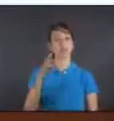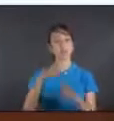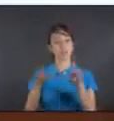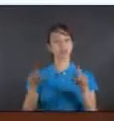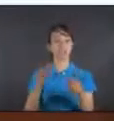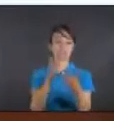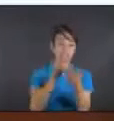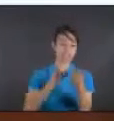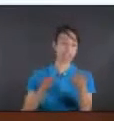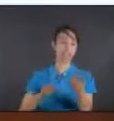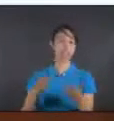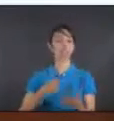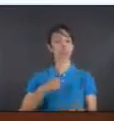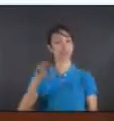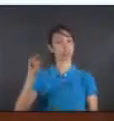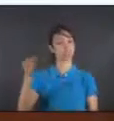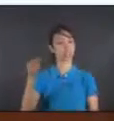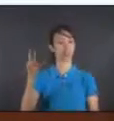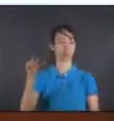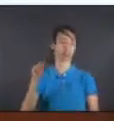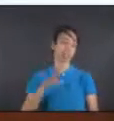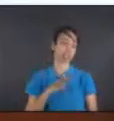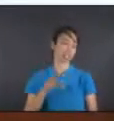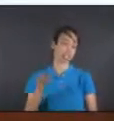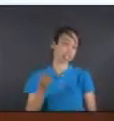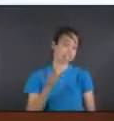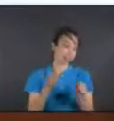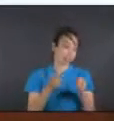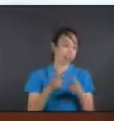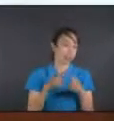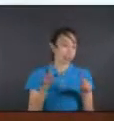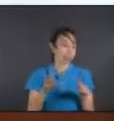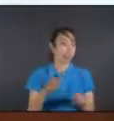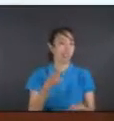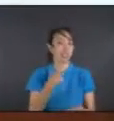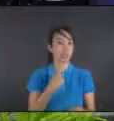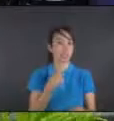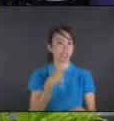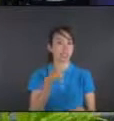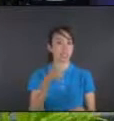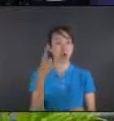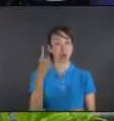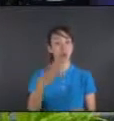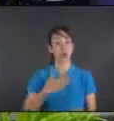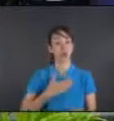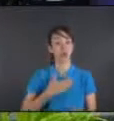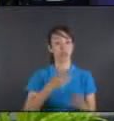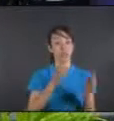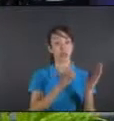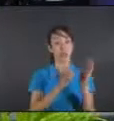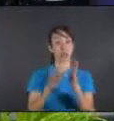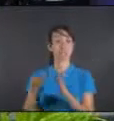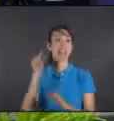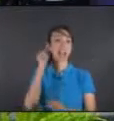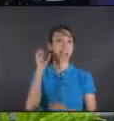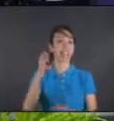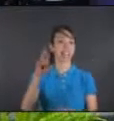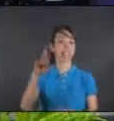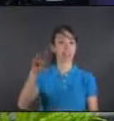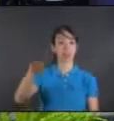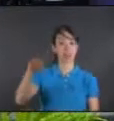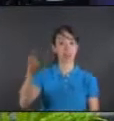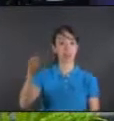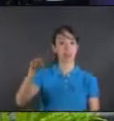a veces todavía cuando me hacen algunas pruebas me dice, ¿cuántos dedos tengo aquí? Seis, le digo, ahora